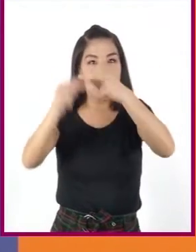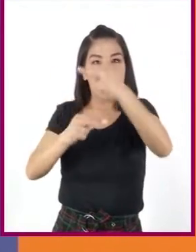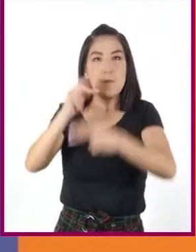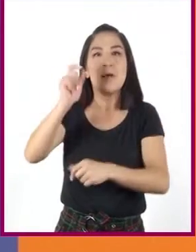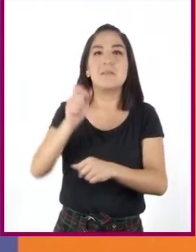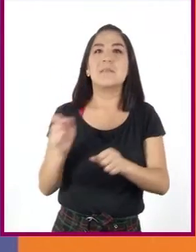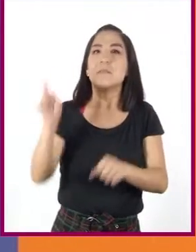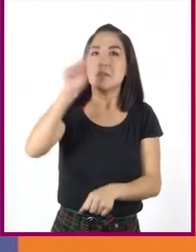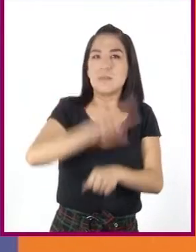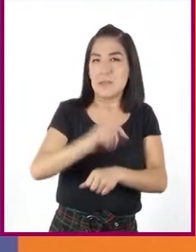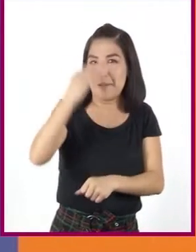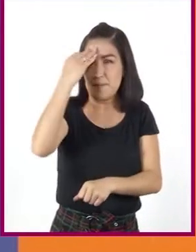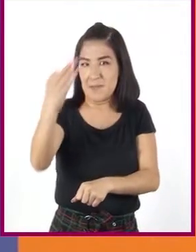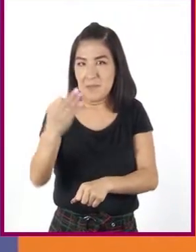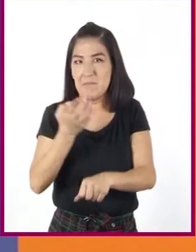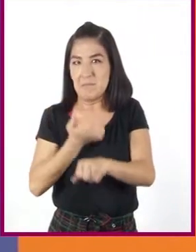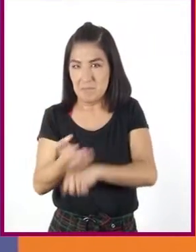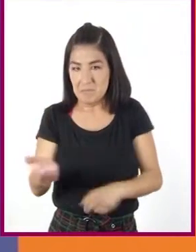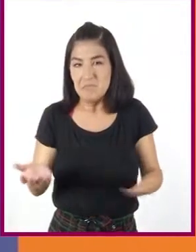del tiempo.